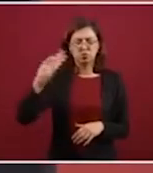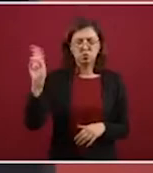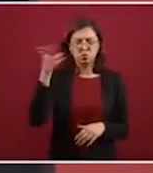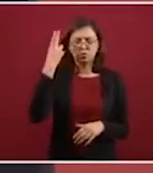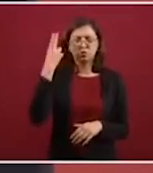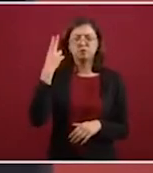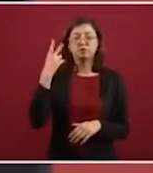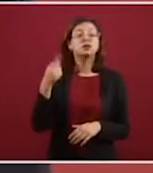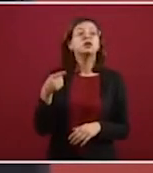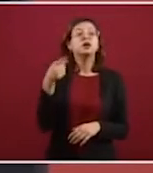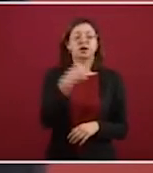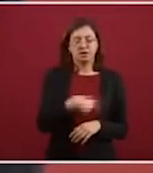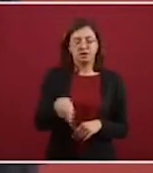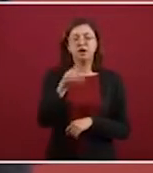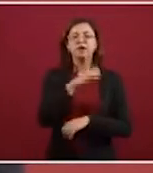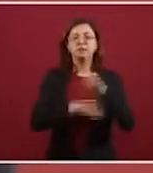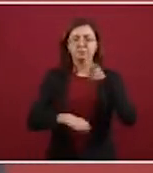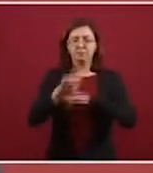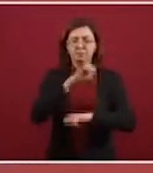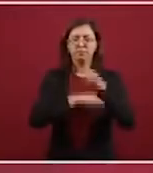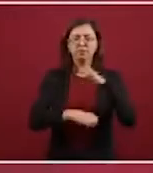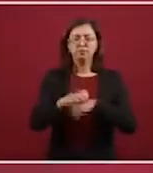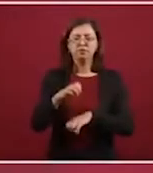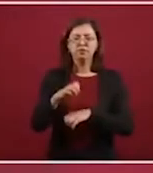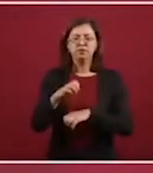universidades, ellos van a dar